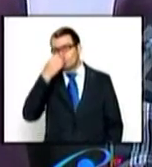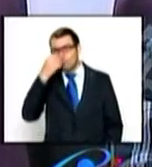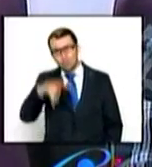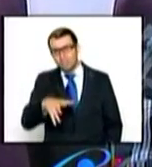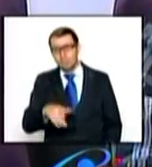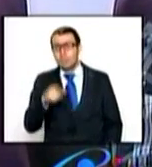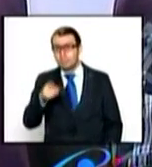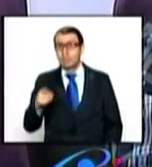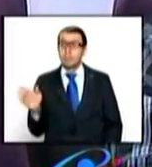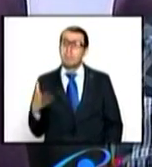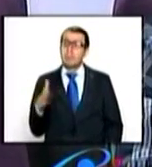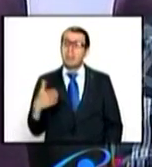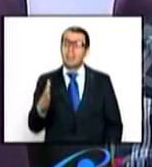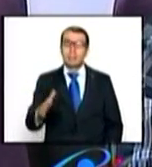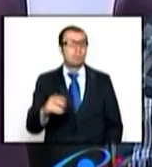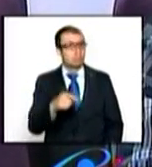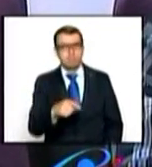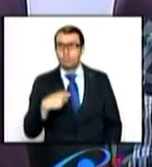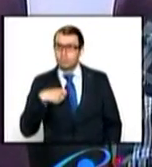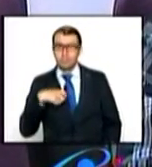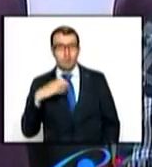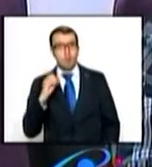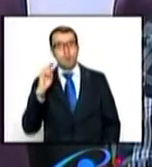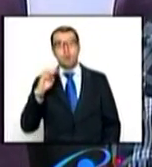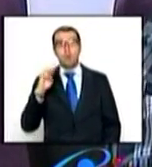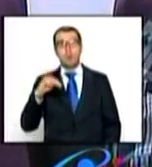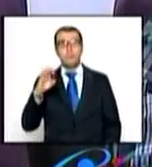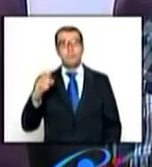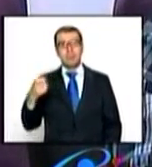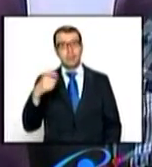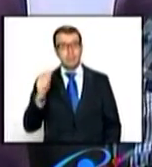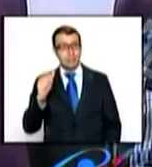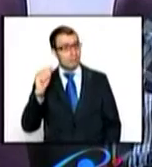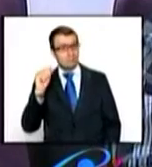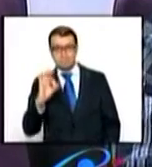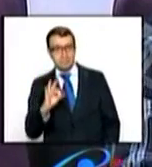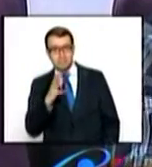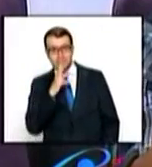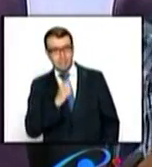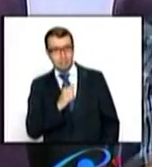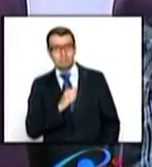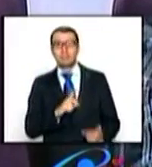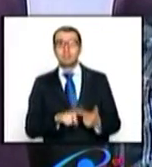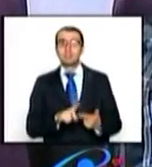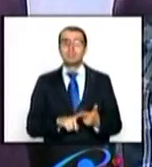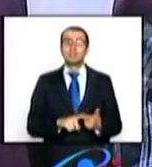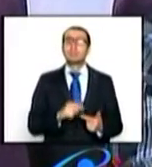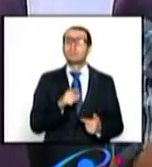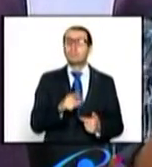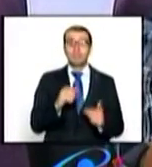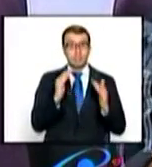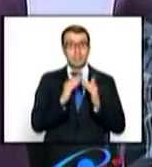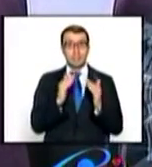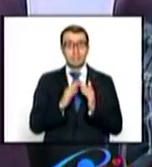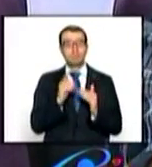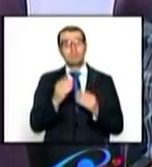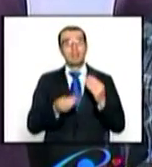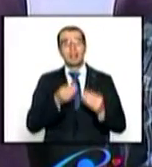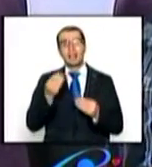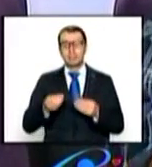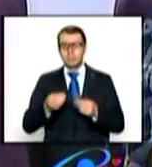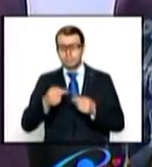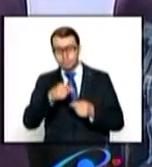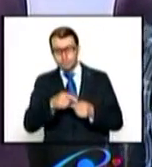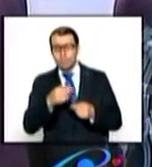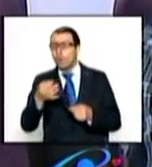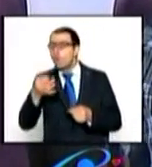en mayor cantidad de omegas que no son nada que ver, que no tienen nada que ver con el omega 3. Segundo consejo, ya haga una prueba en su casa. Coja la cápsula que tienen de su